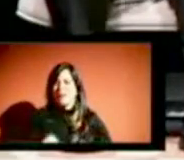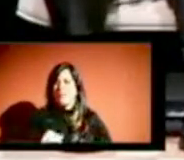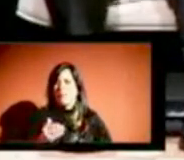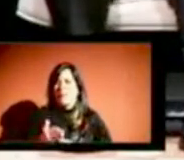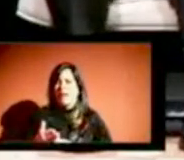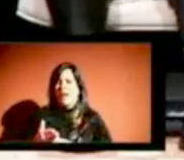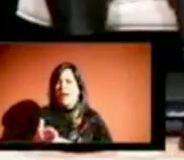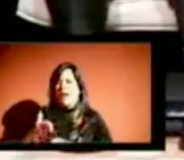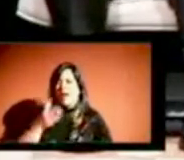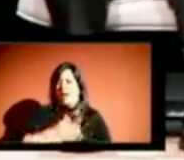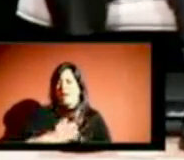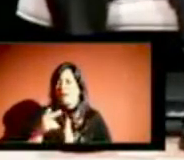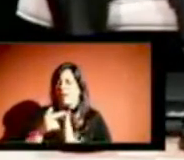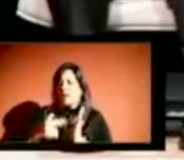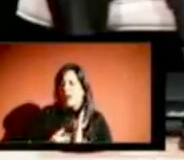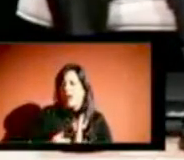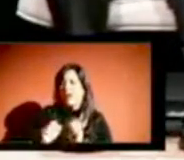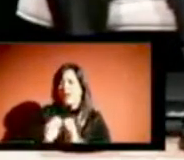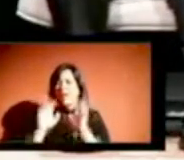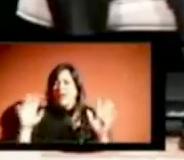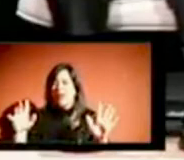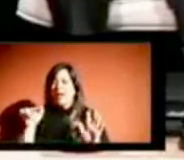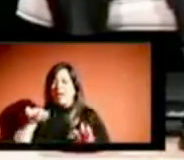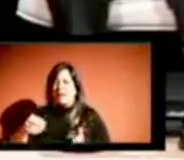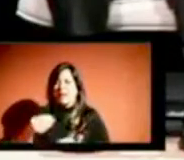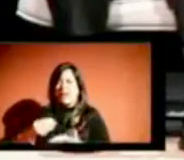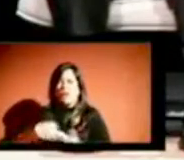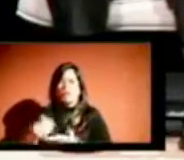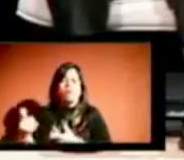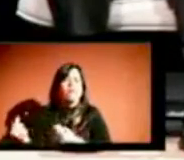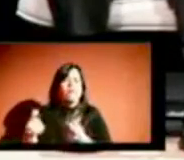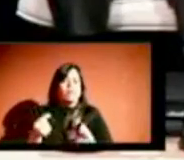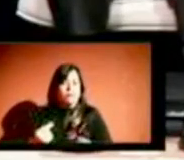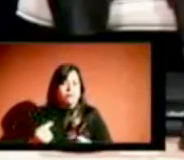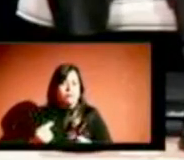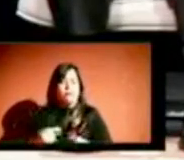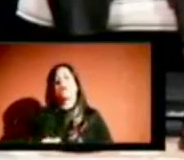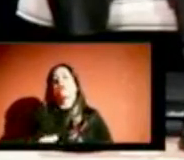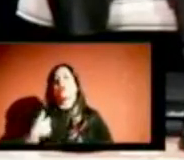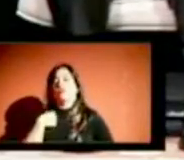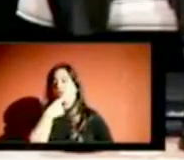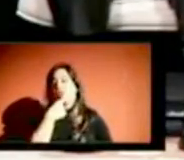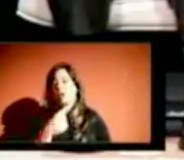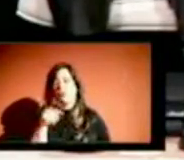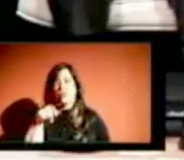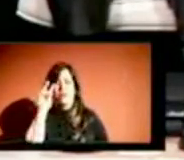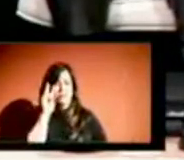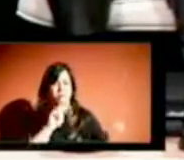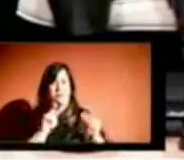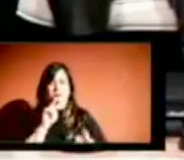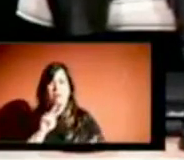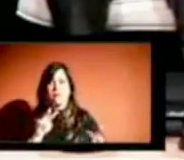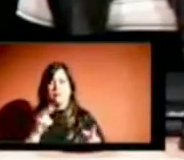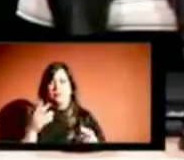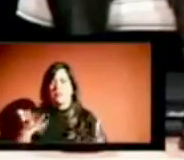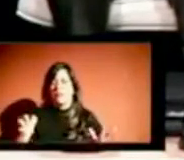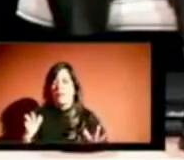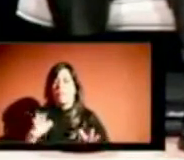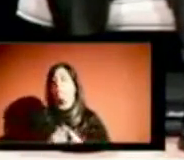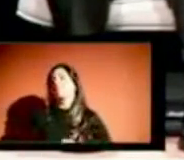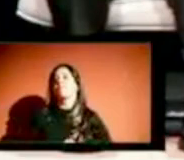reglas claras de para qué se van a usar estos dineros. Y lo dije porque también ustedes lo están viendo. Tengo